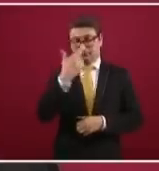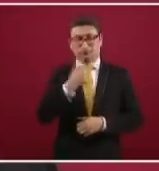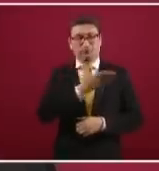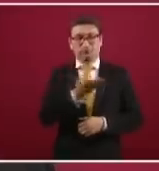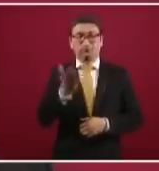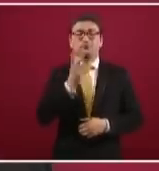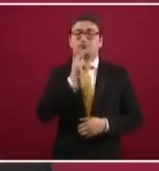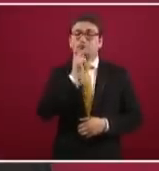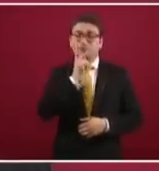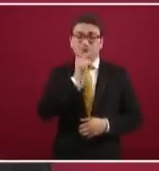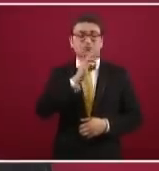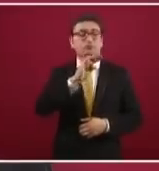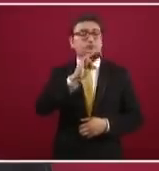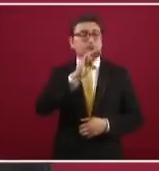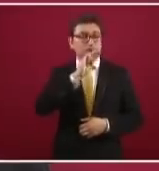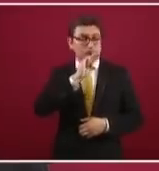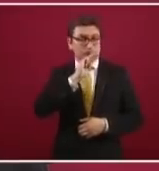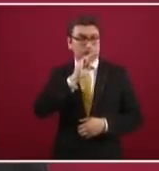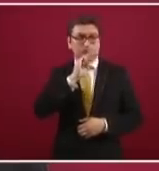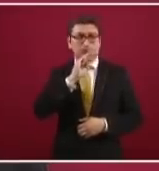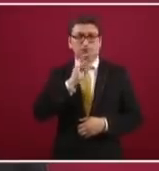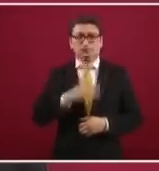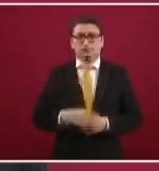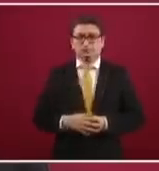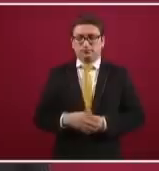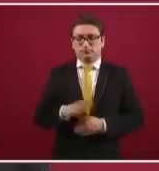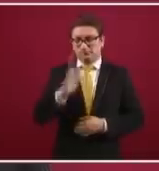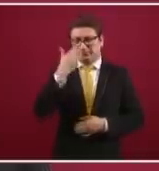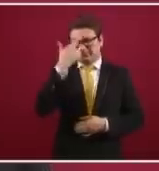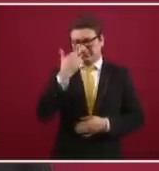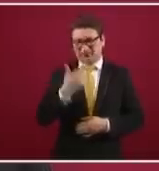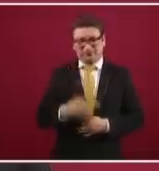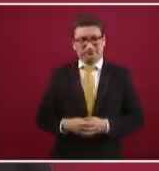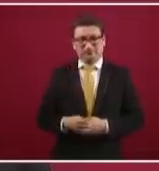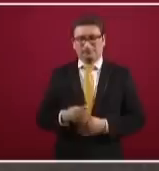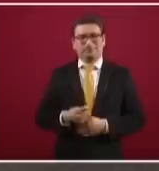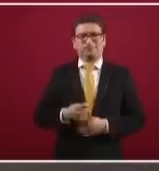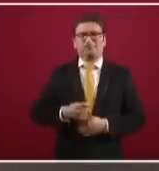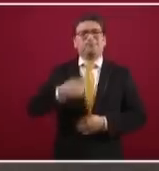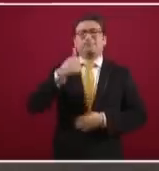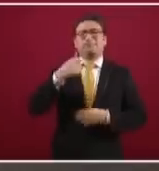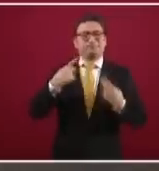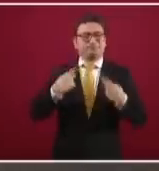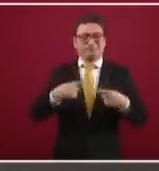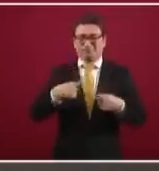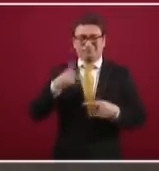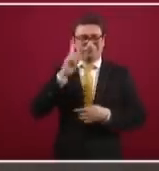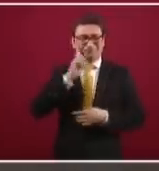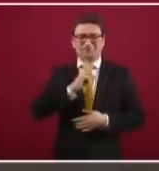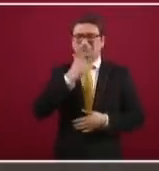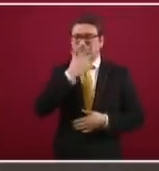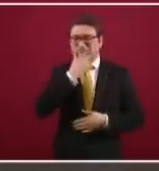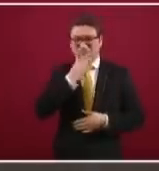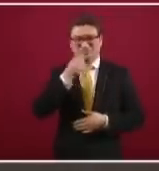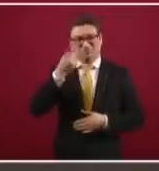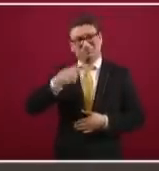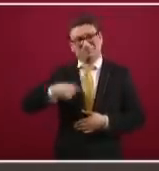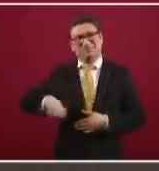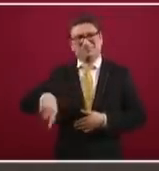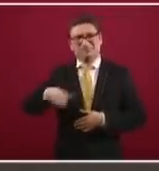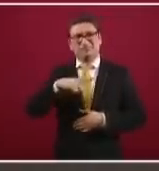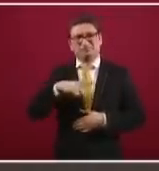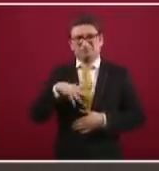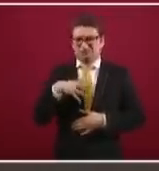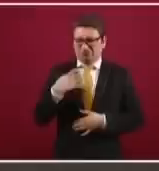los padres de nuestra patria, los que lucharon y dieron su vida